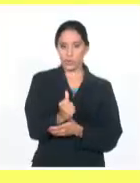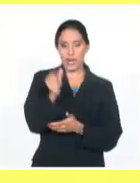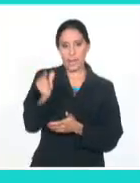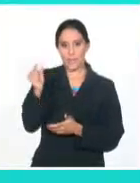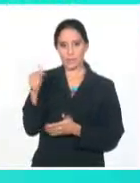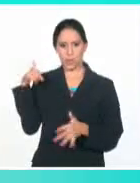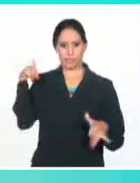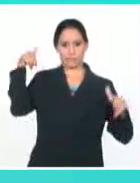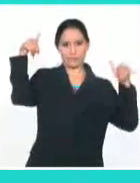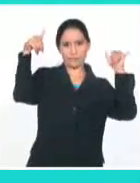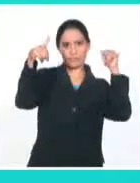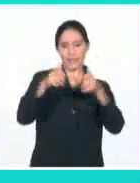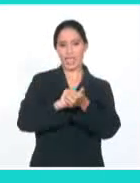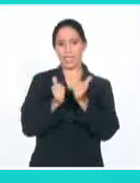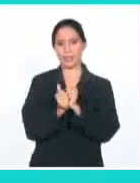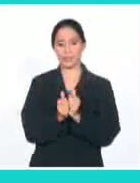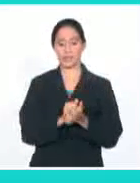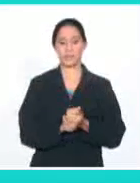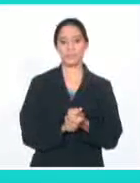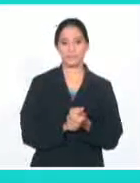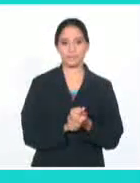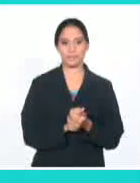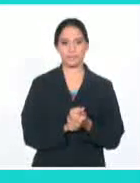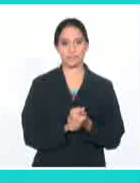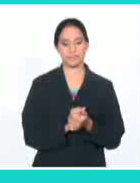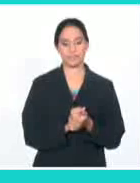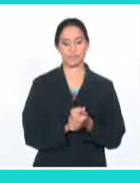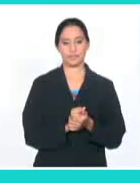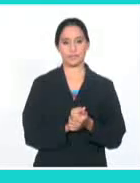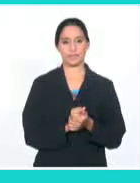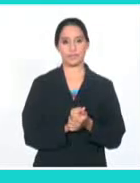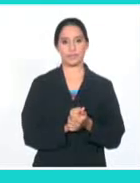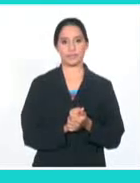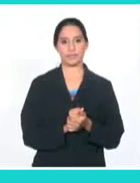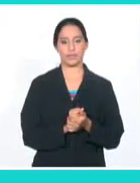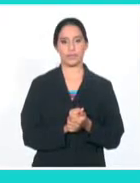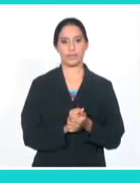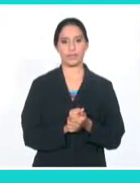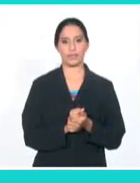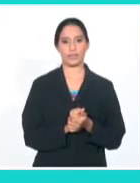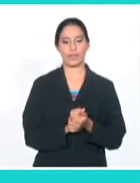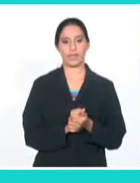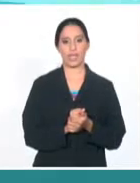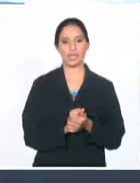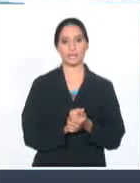adrenalina. Desde Matanzas, Carlos Manuel Bernal, Canal Cubano de Noticias.